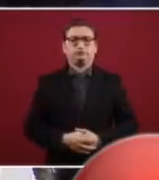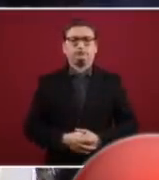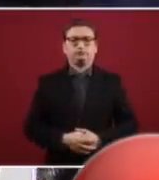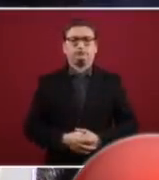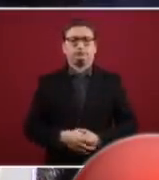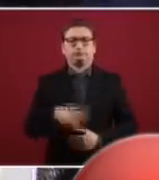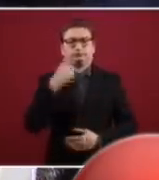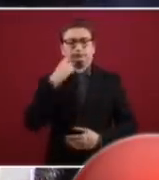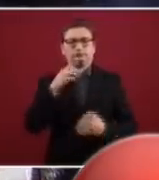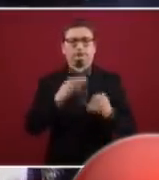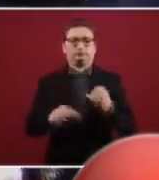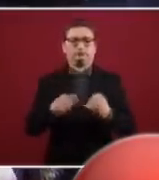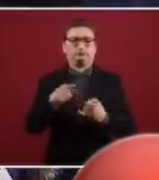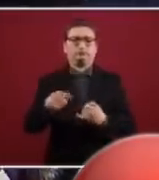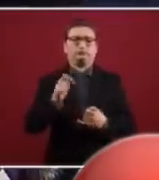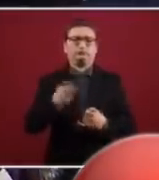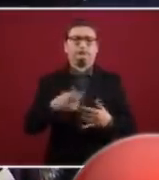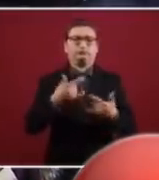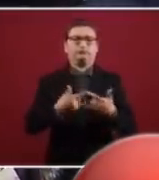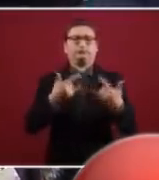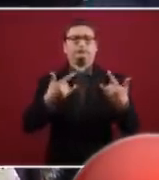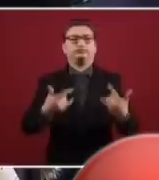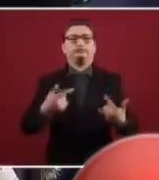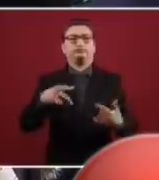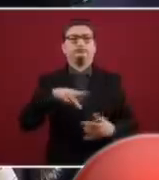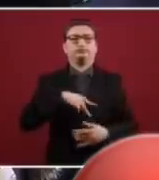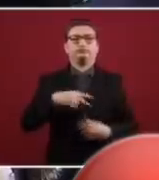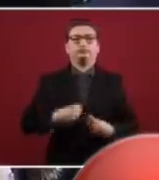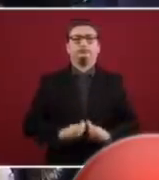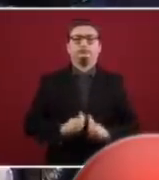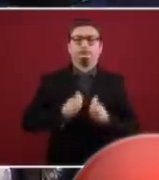Y mire la otra, la historia que viví,